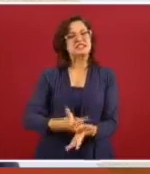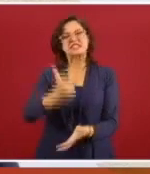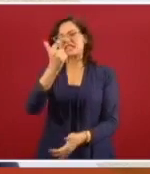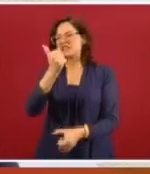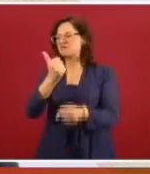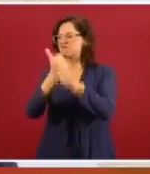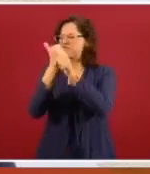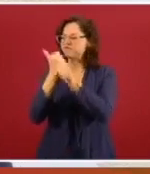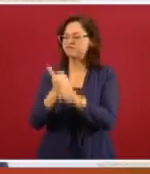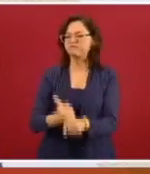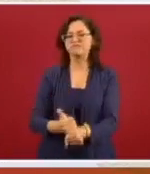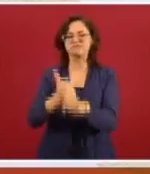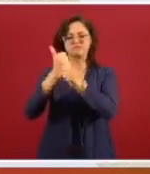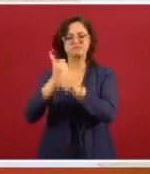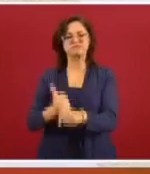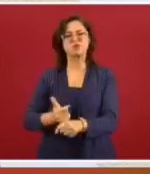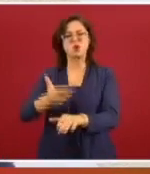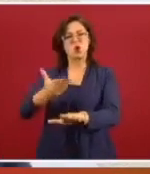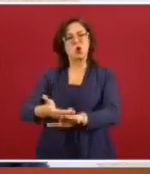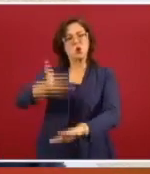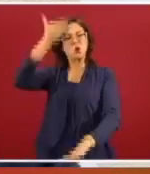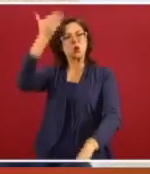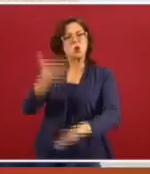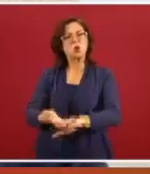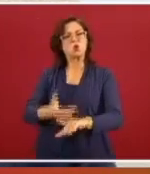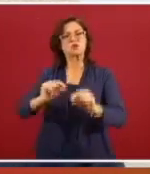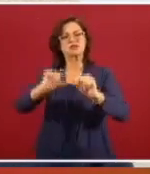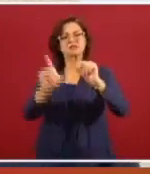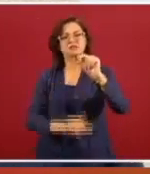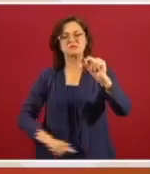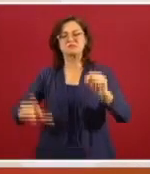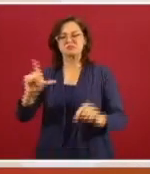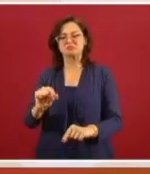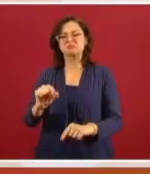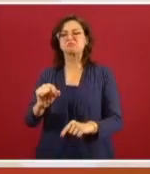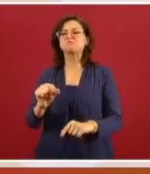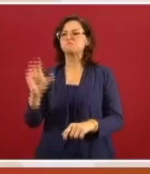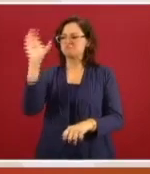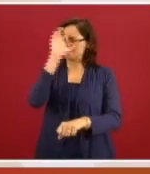pestes y calamidades de México.